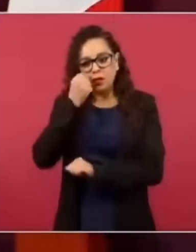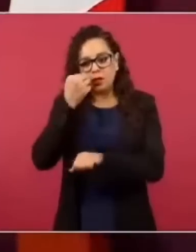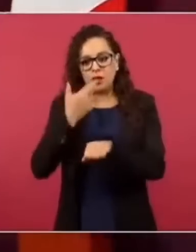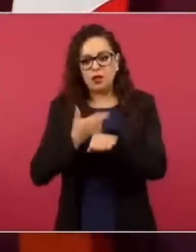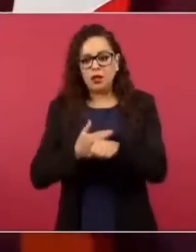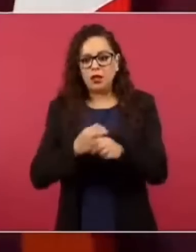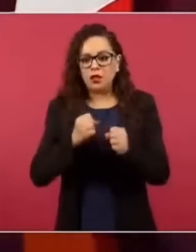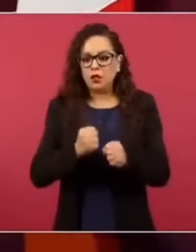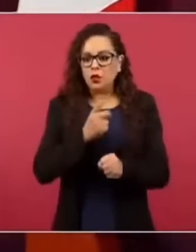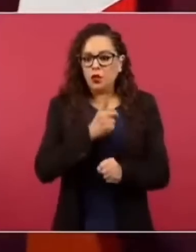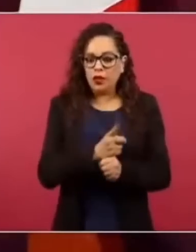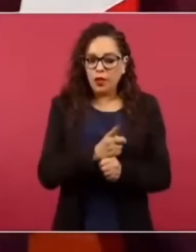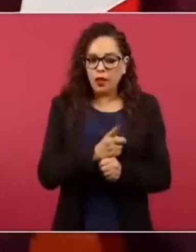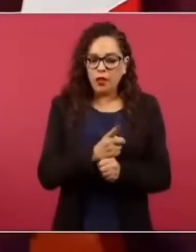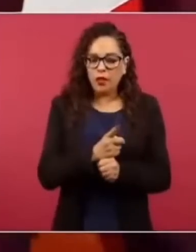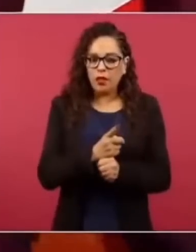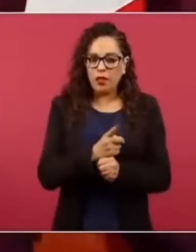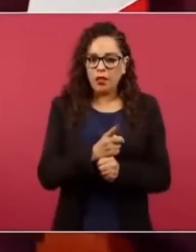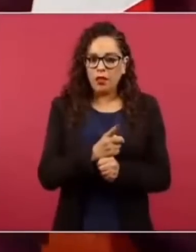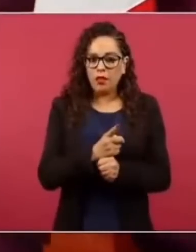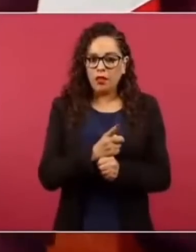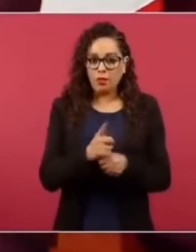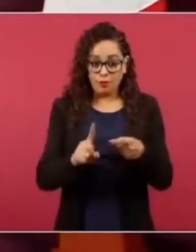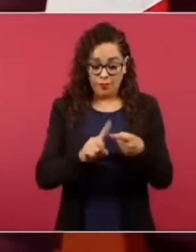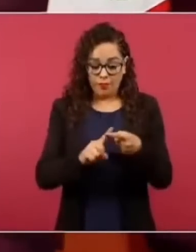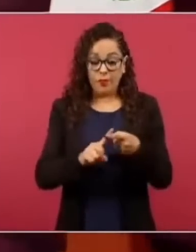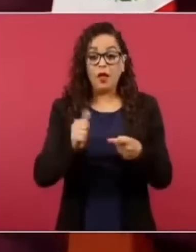más el tiempo que estuvo